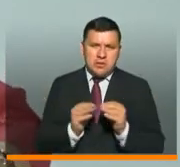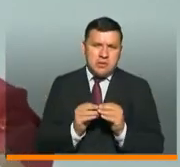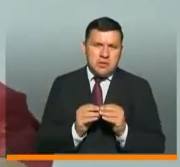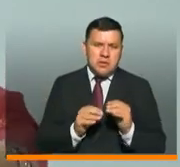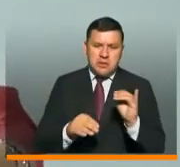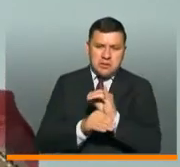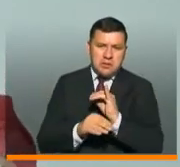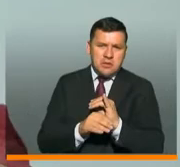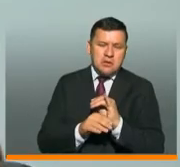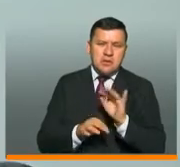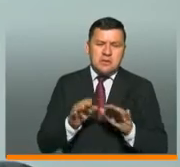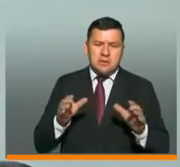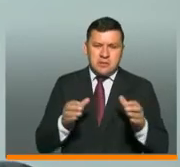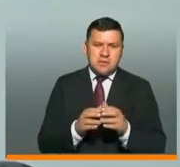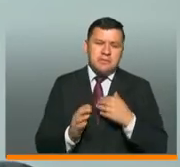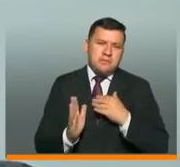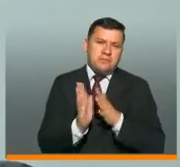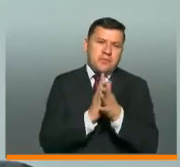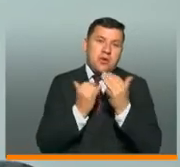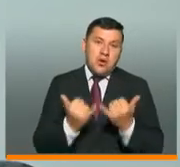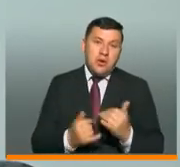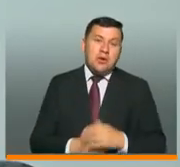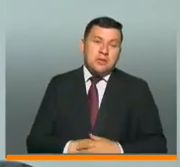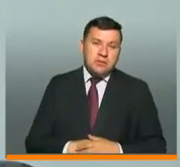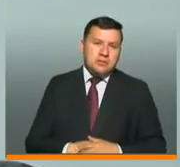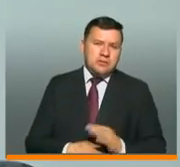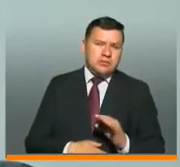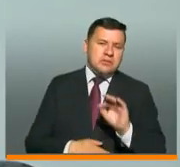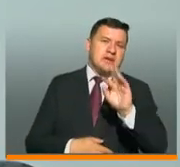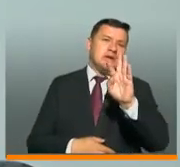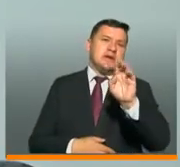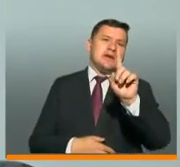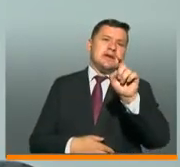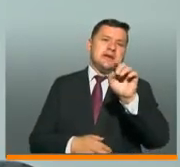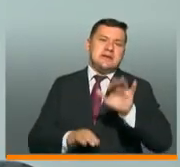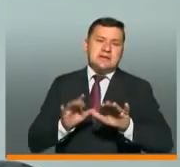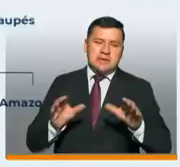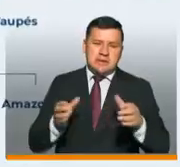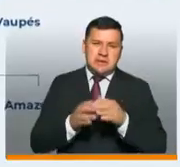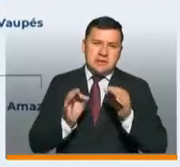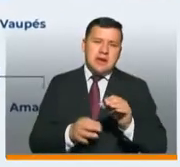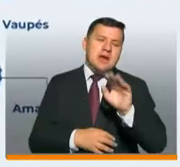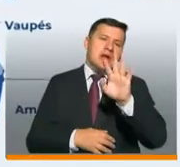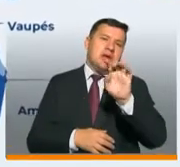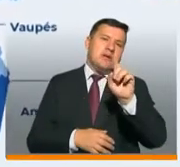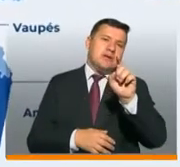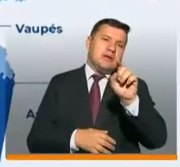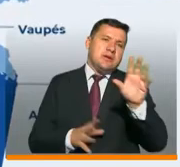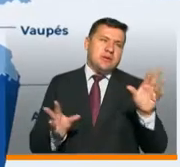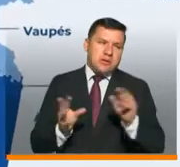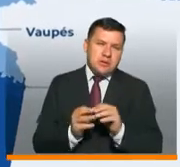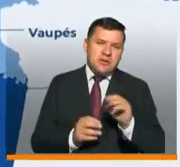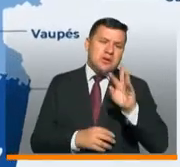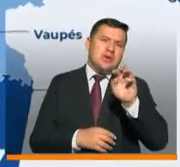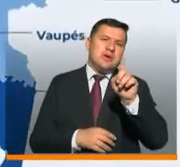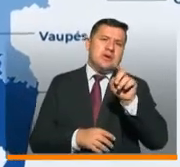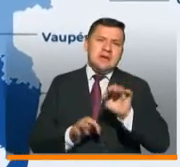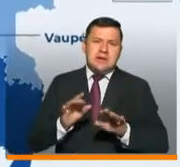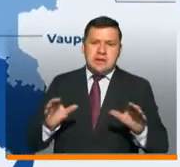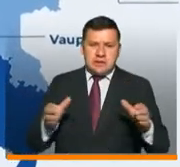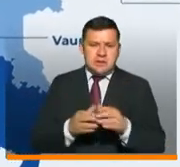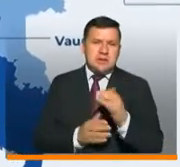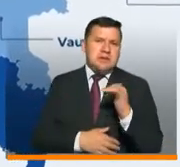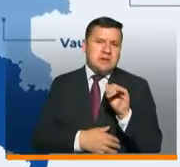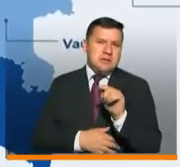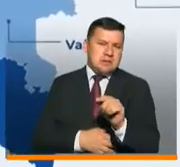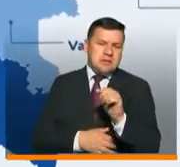de instituciones por secretaría. Le cuento que hoy vamos en 86 secretarías, son 96 en total, 86 secretarías que